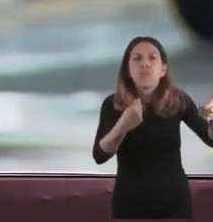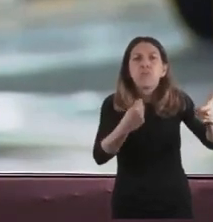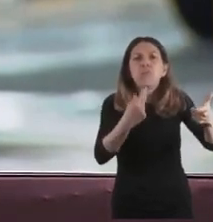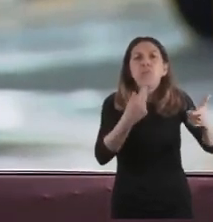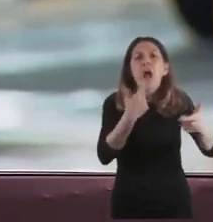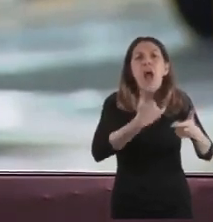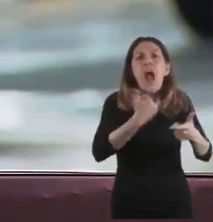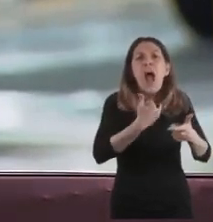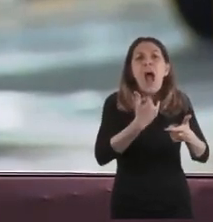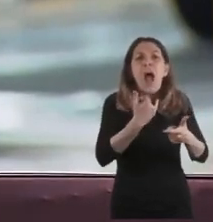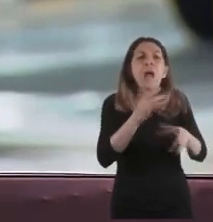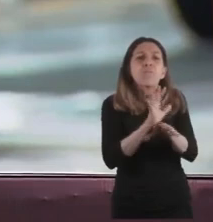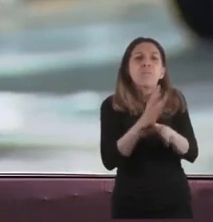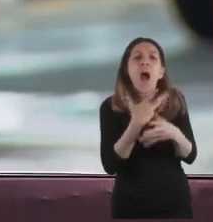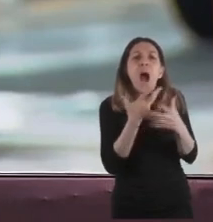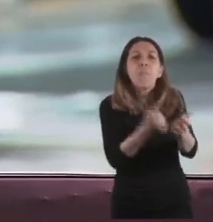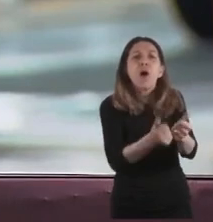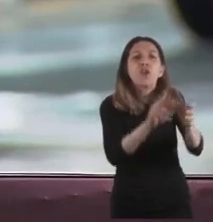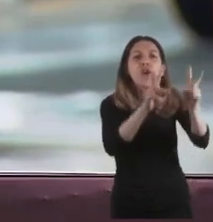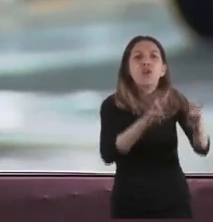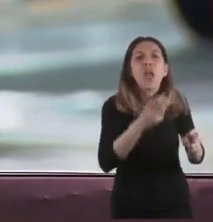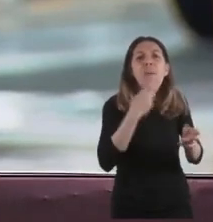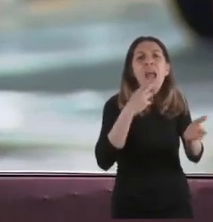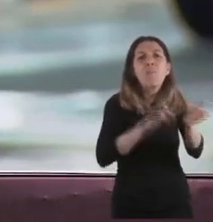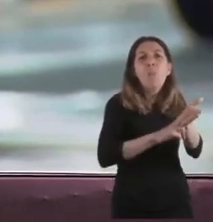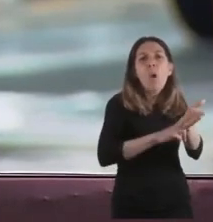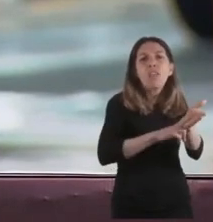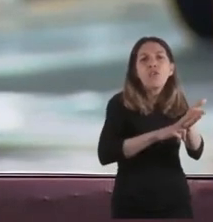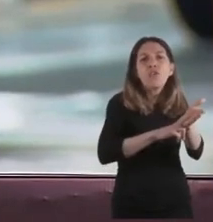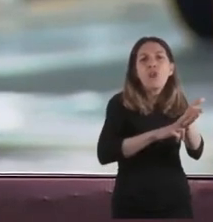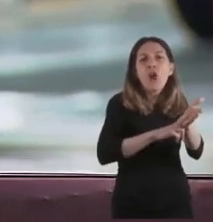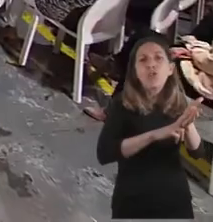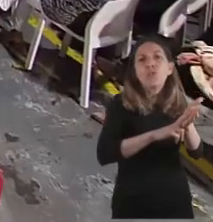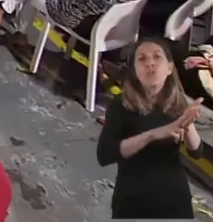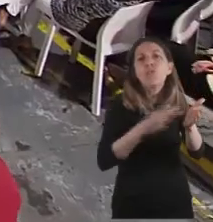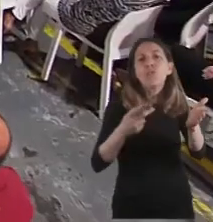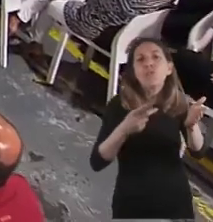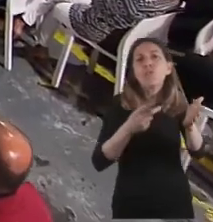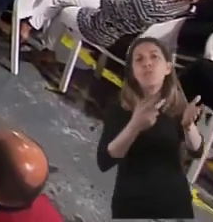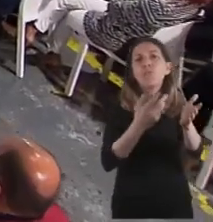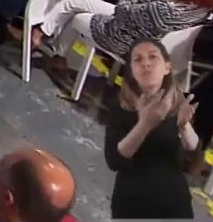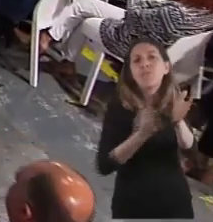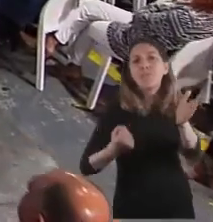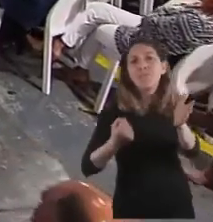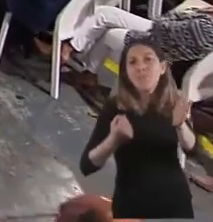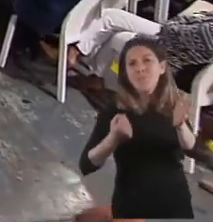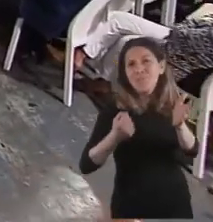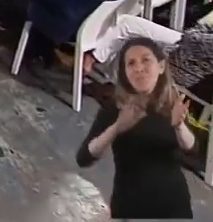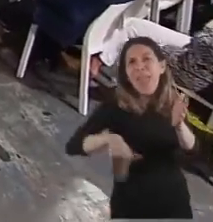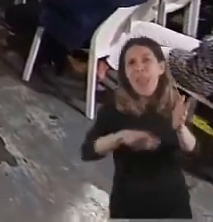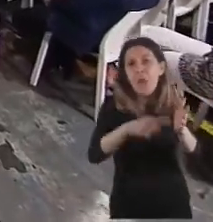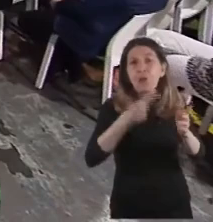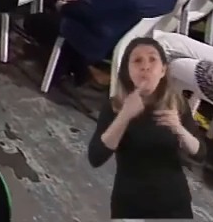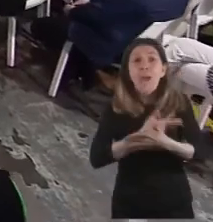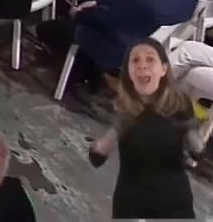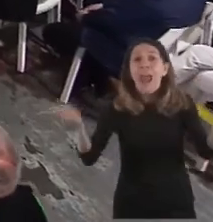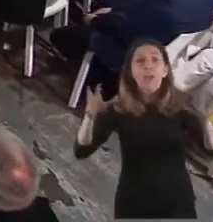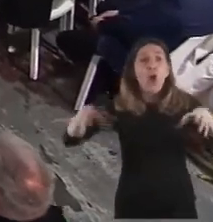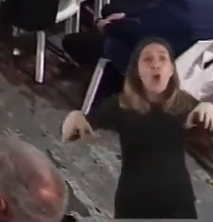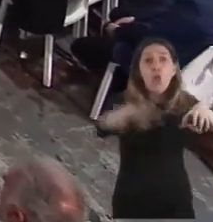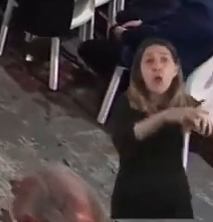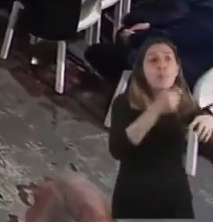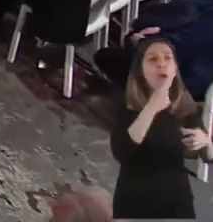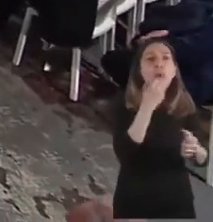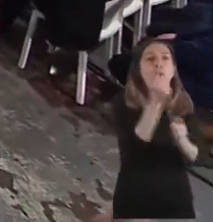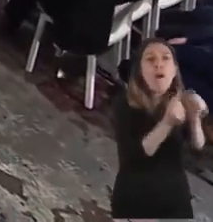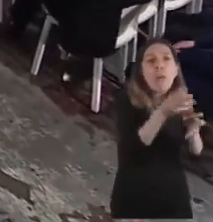incentivos fiscales, con disminución de impuestos a todo el sector automotriz,